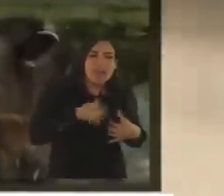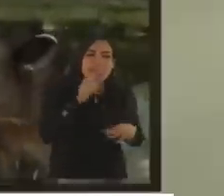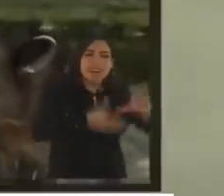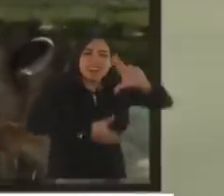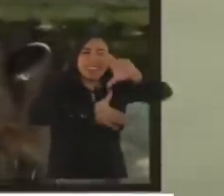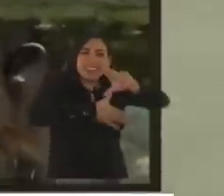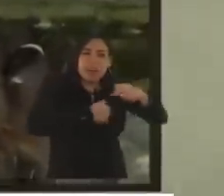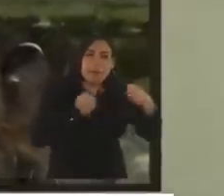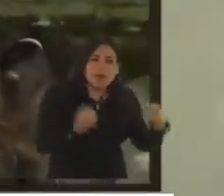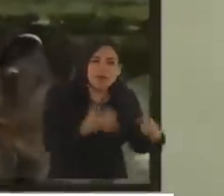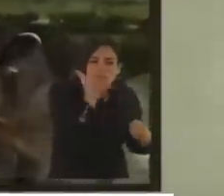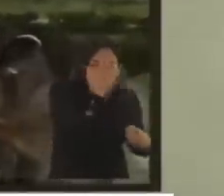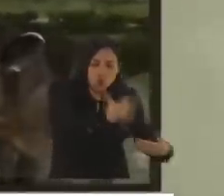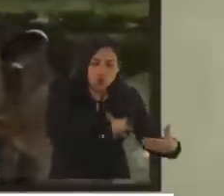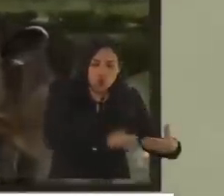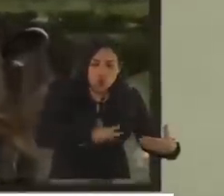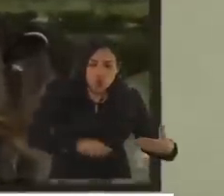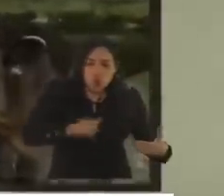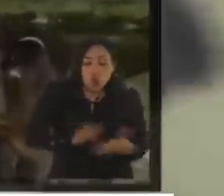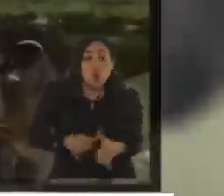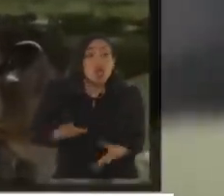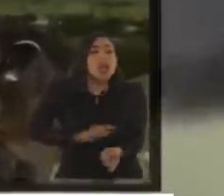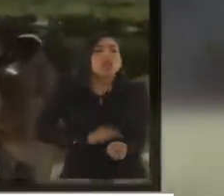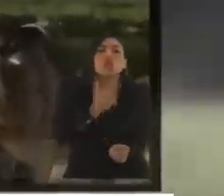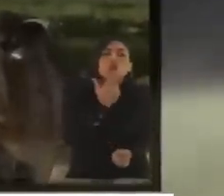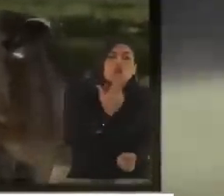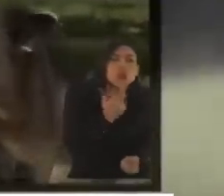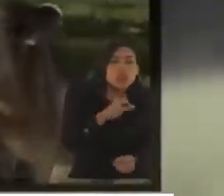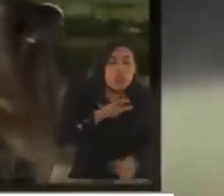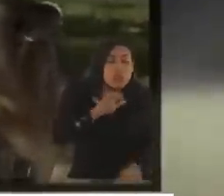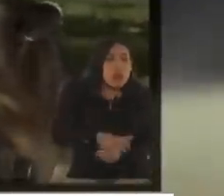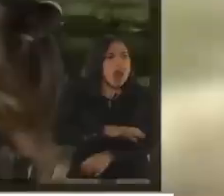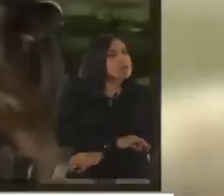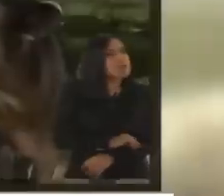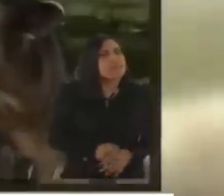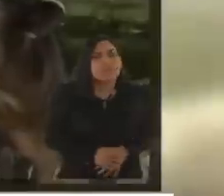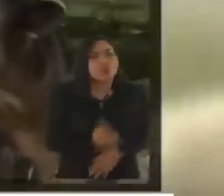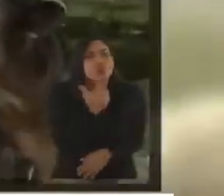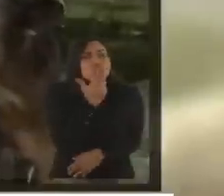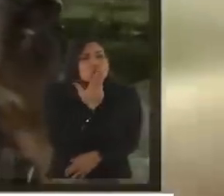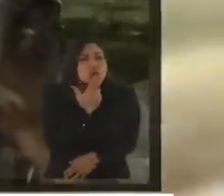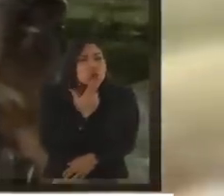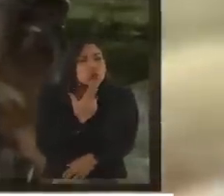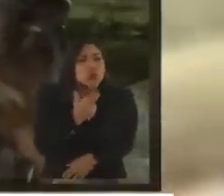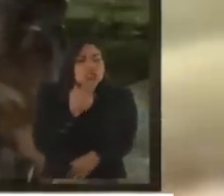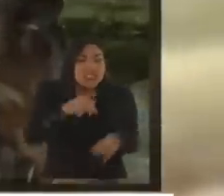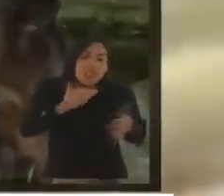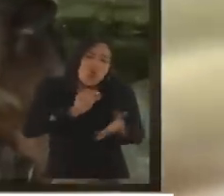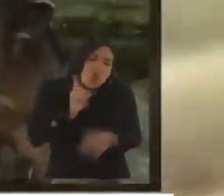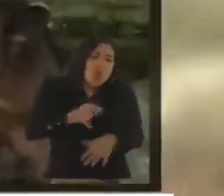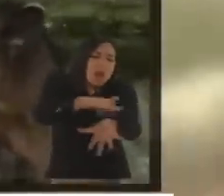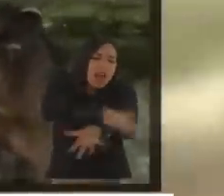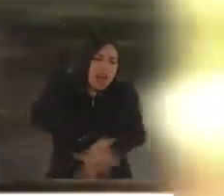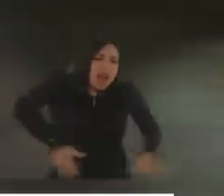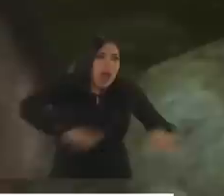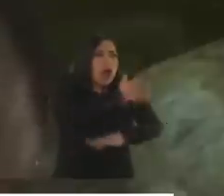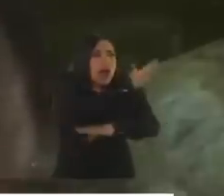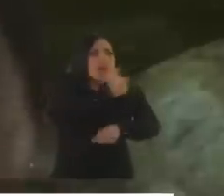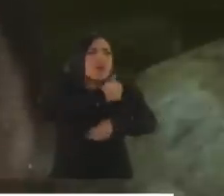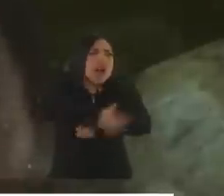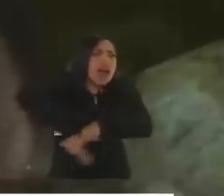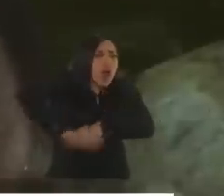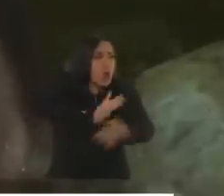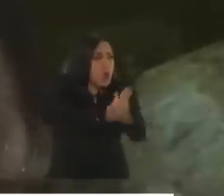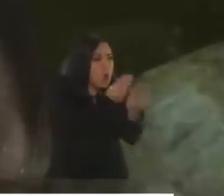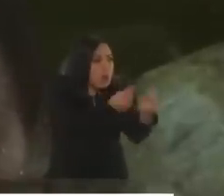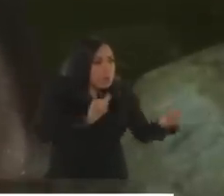Latinoamérica, con un temperamento muy noble y que por pérdida de su hábitat y también